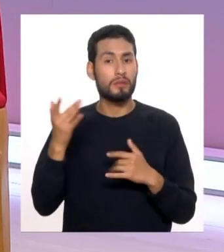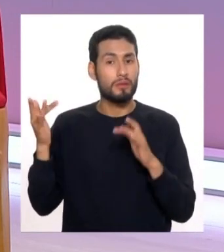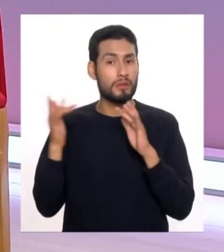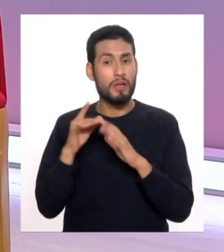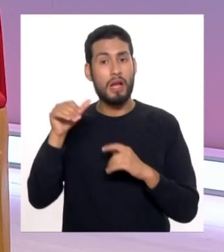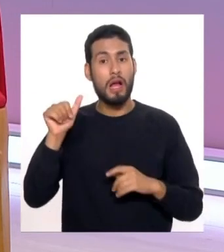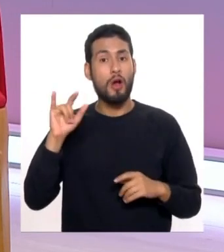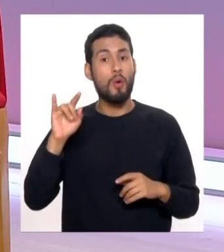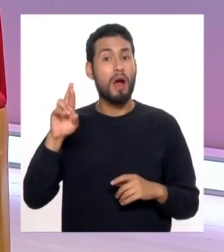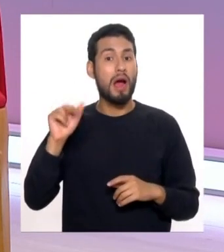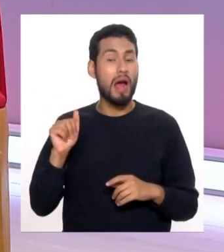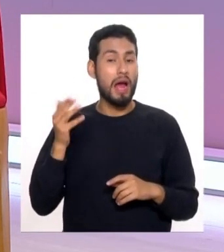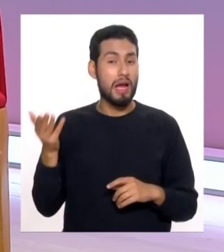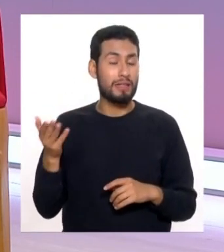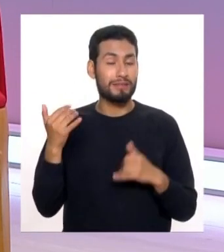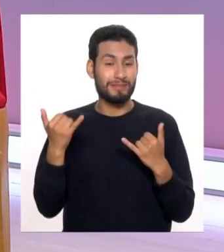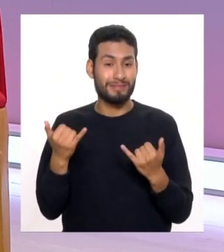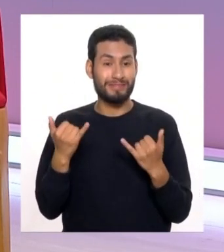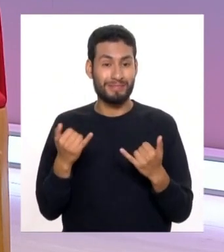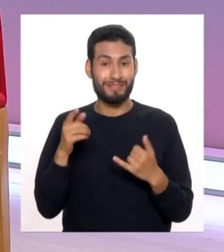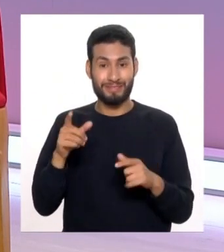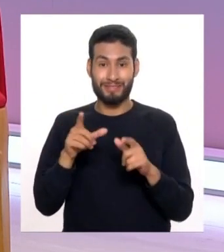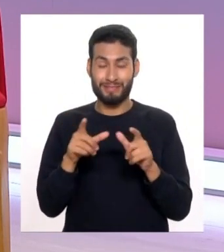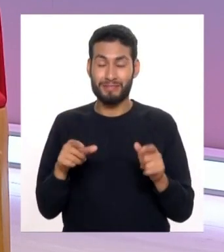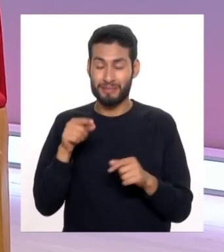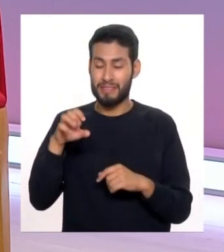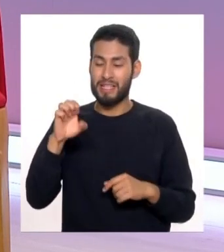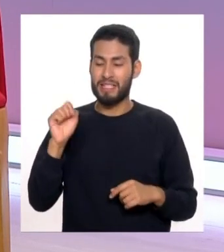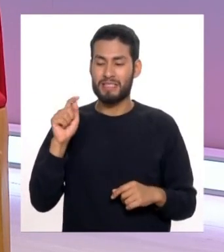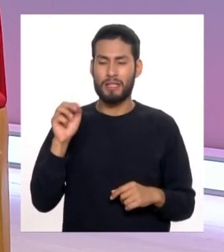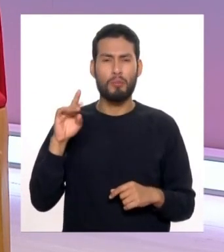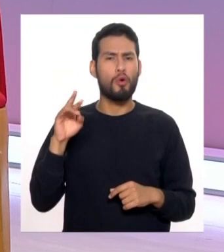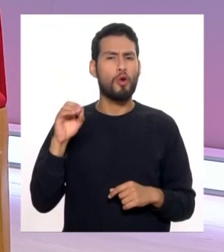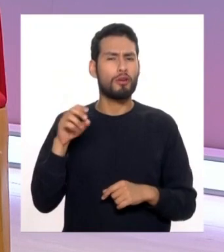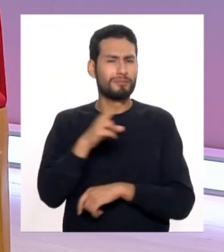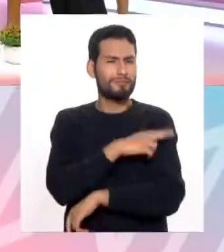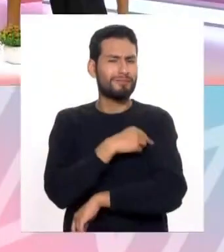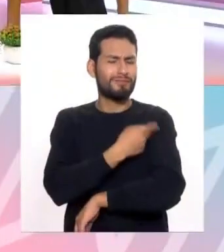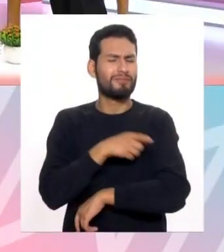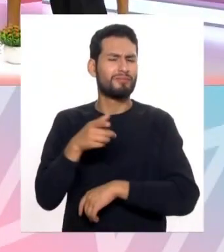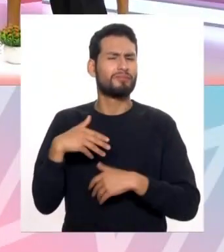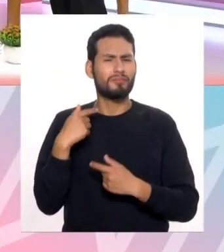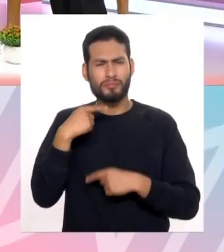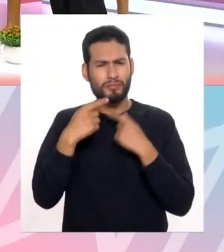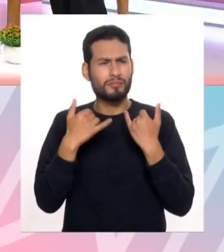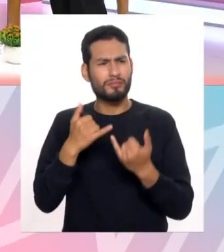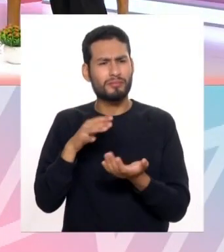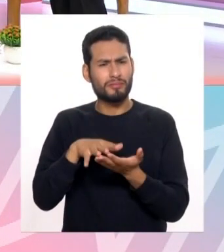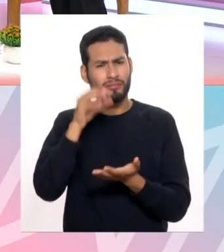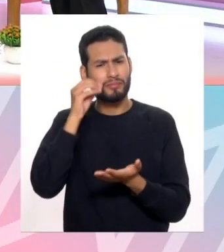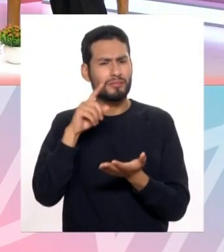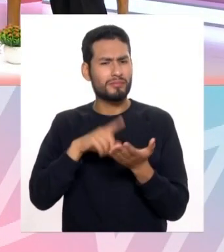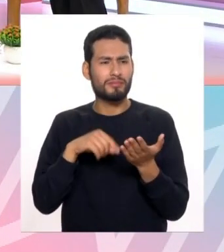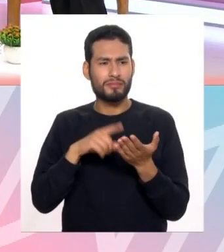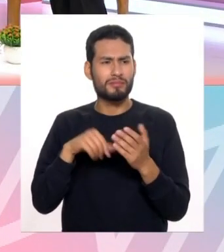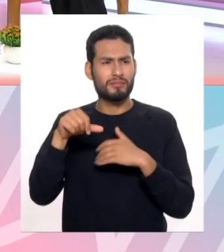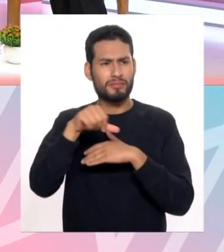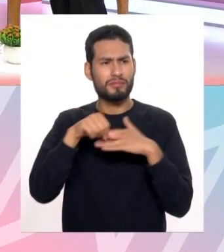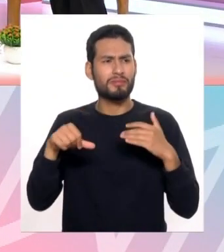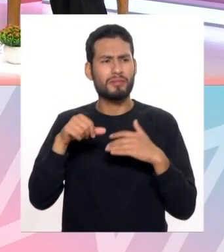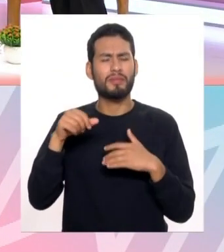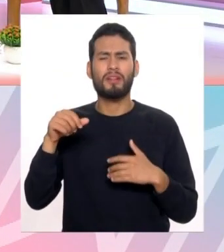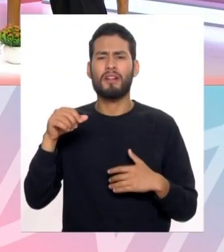con Aura, que está en Extramuros, para que nos diga qué estamos aprendiendo hoy día de la cirugía